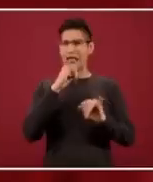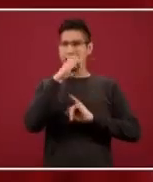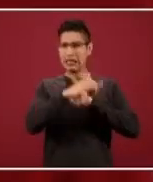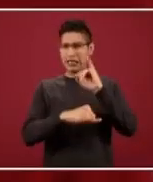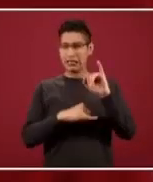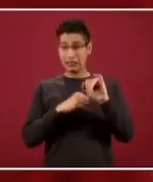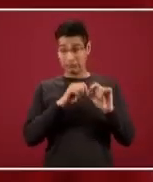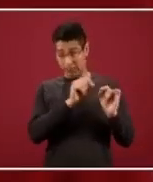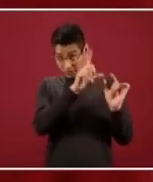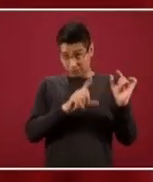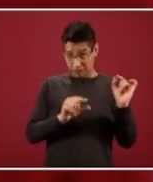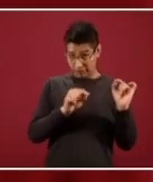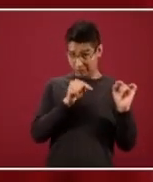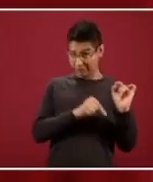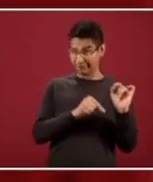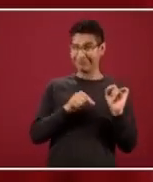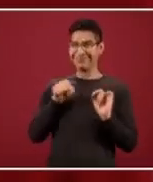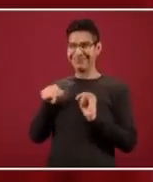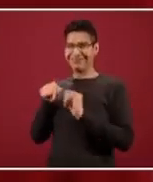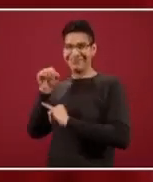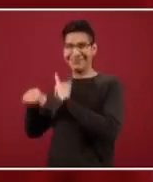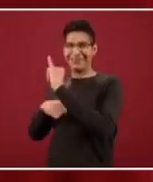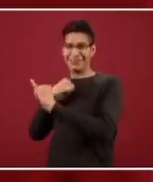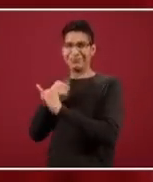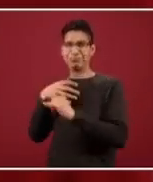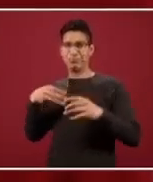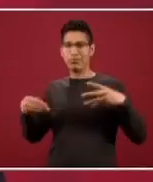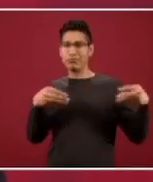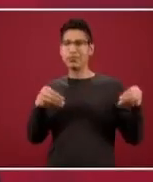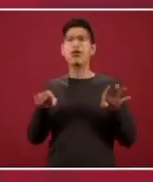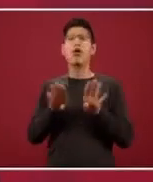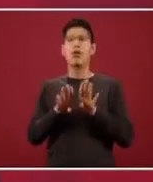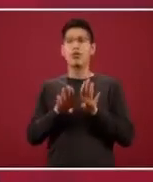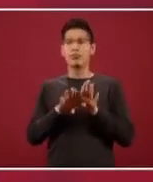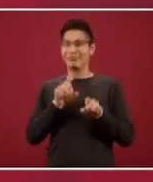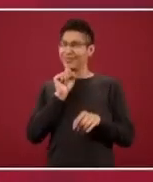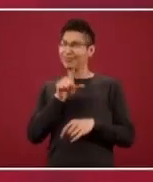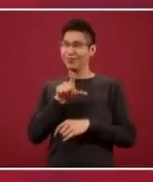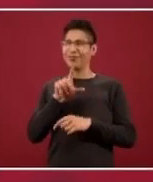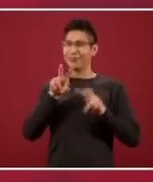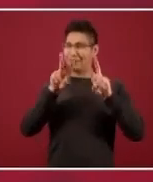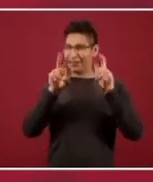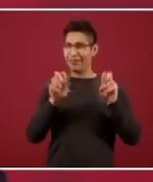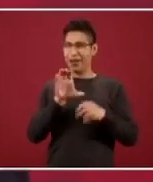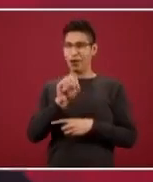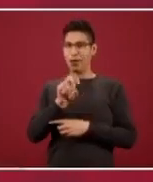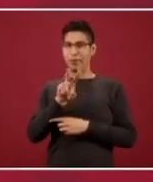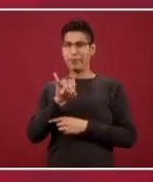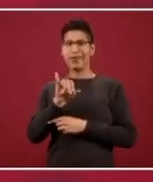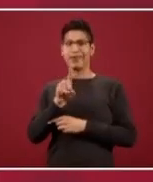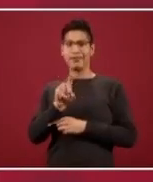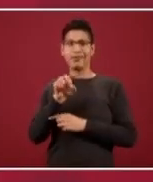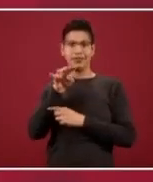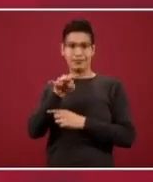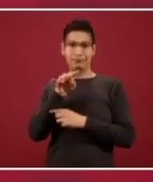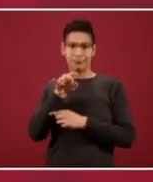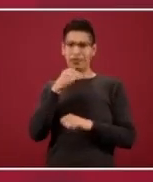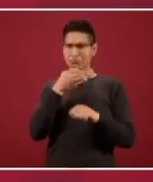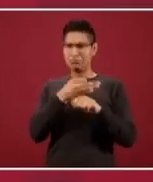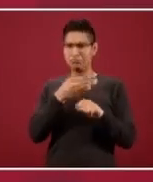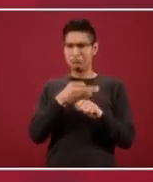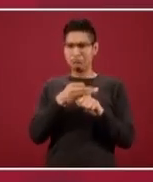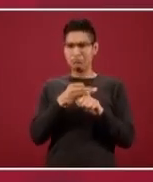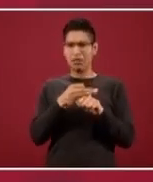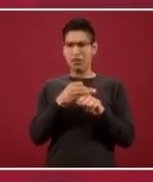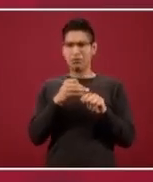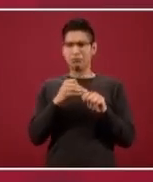y nacional de COVID-19 y pues empezaremos con el mapa que ya todos conocemos y